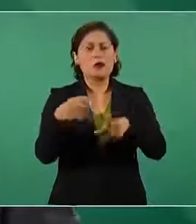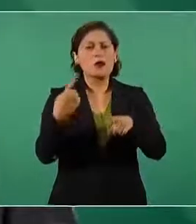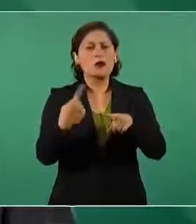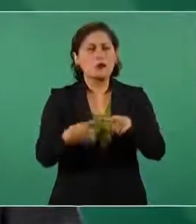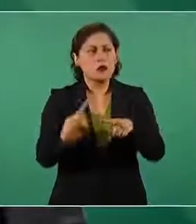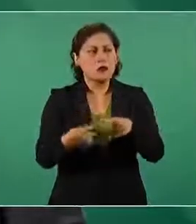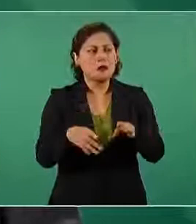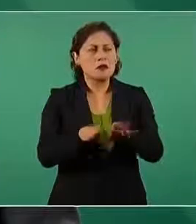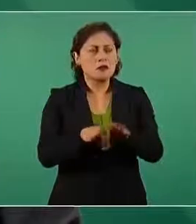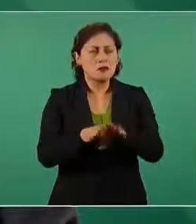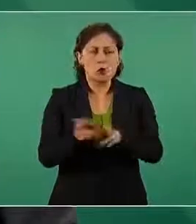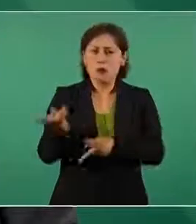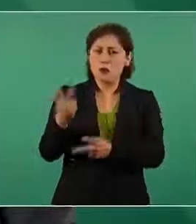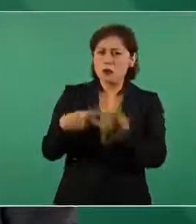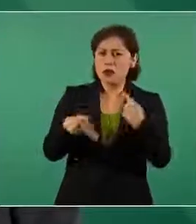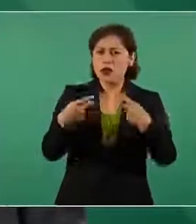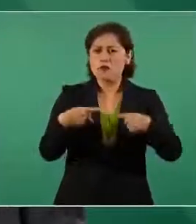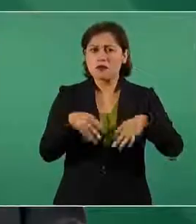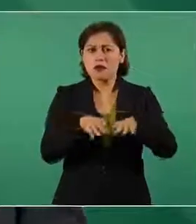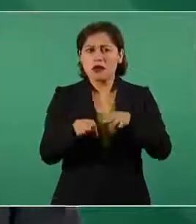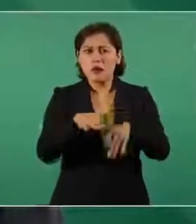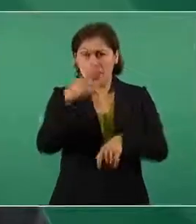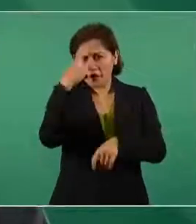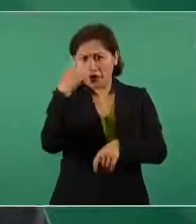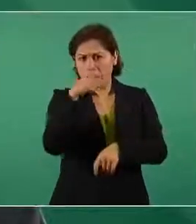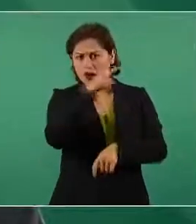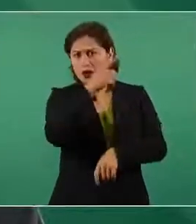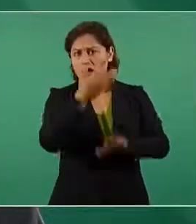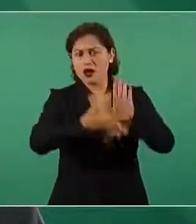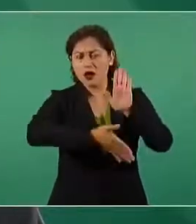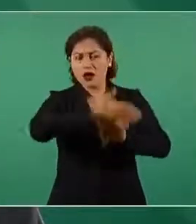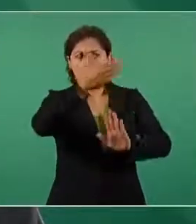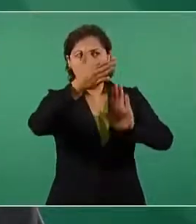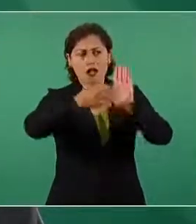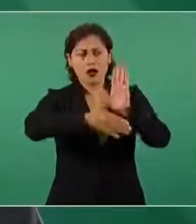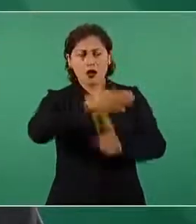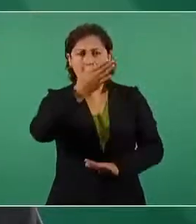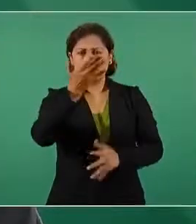¿De dónde van a salir los trabajadores de la construcción?